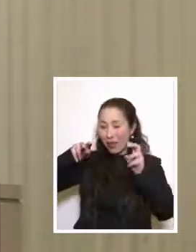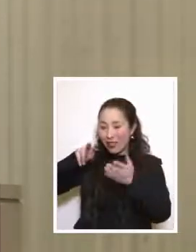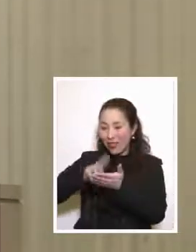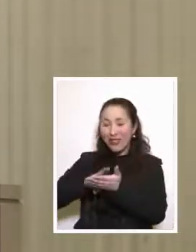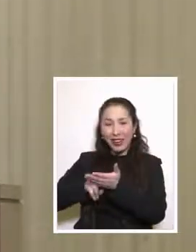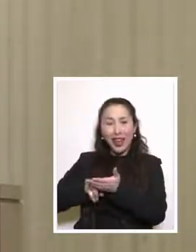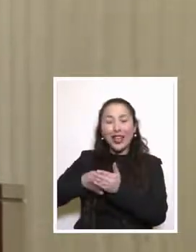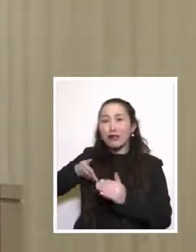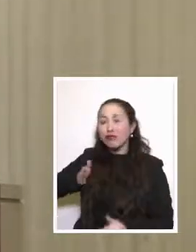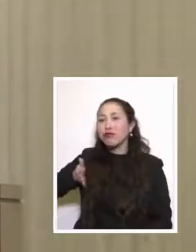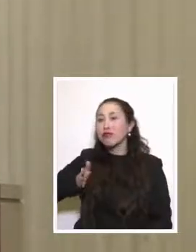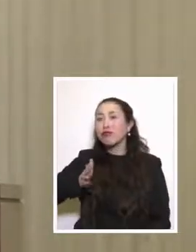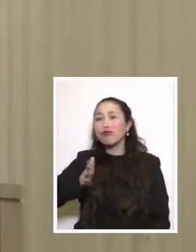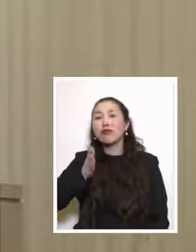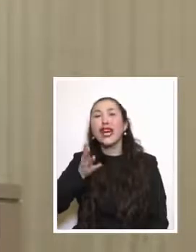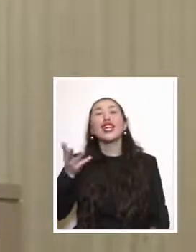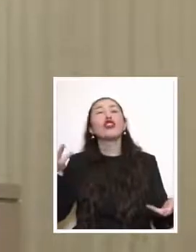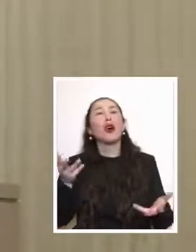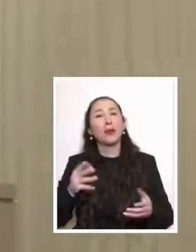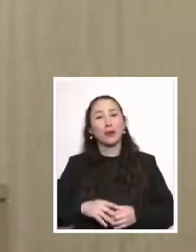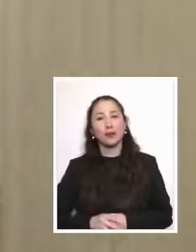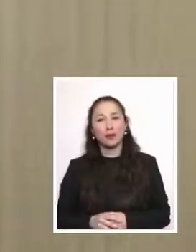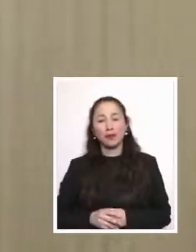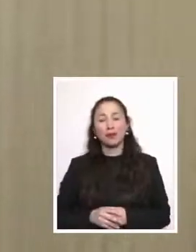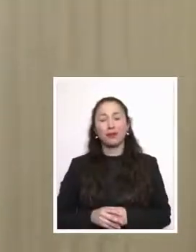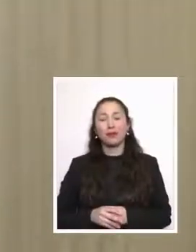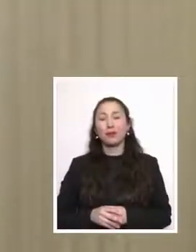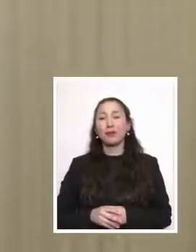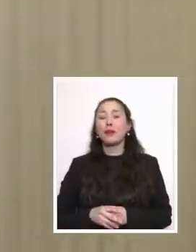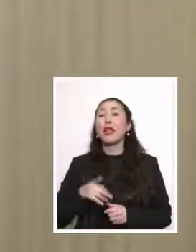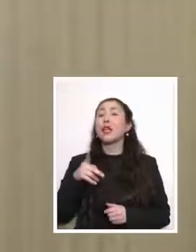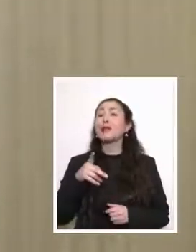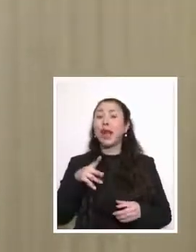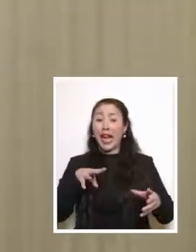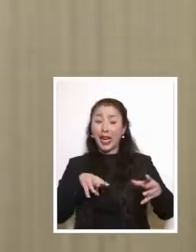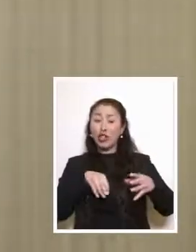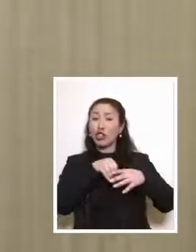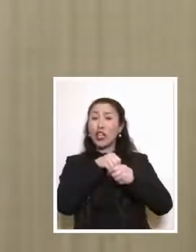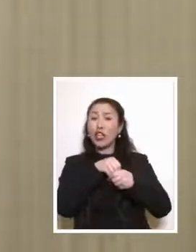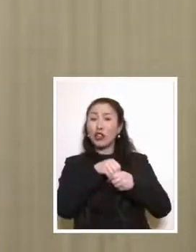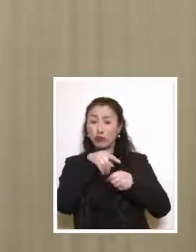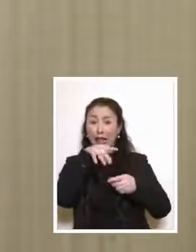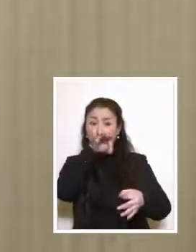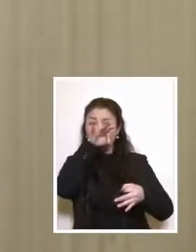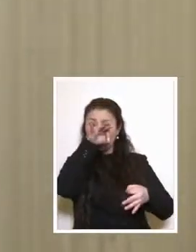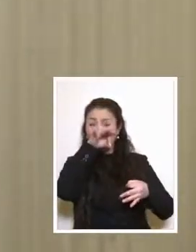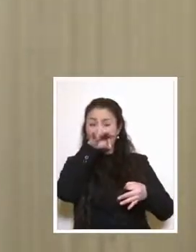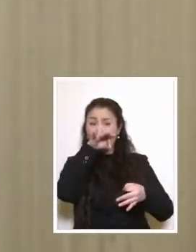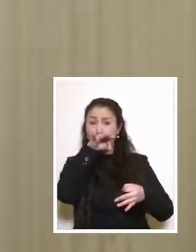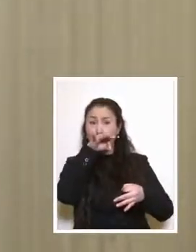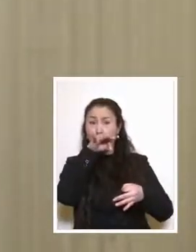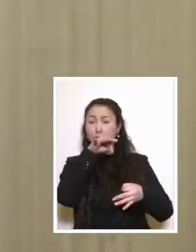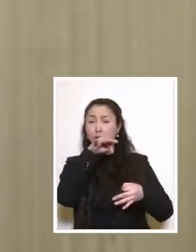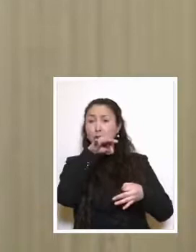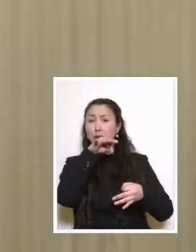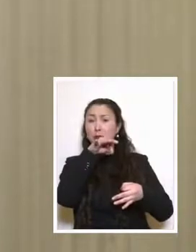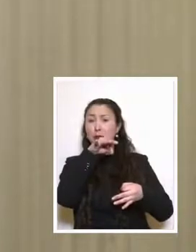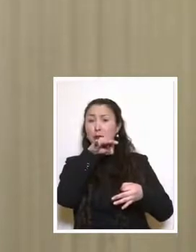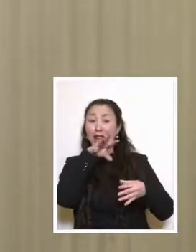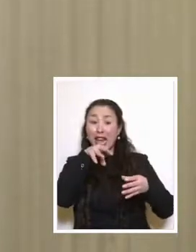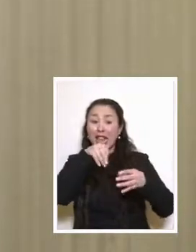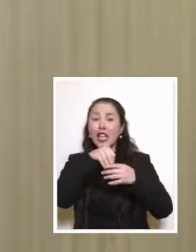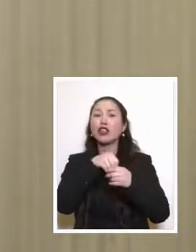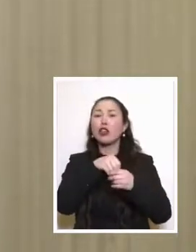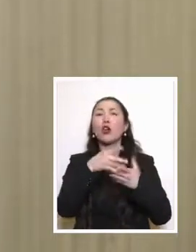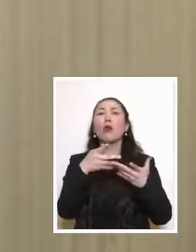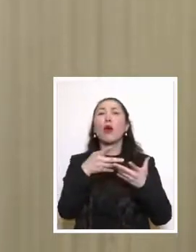algo que perdure, ¿no? En relación al contenido, per se, este documento aborda cuestiones que